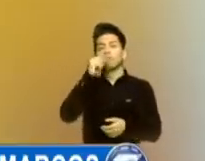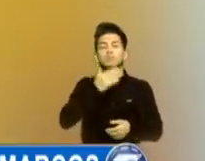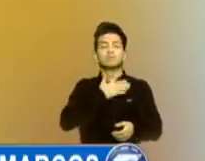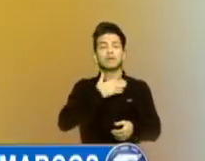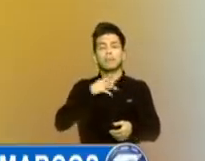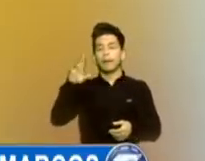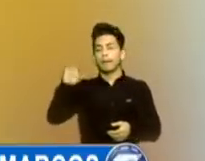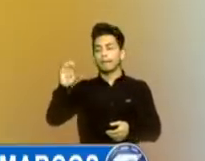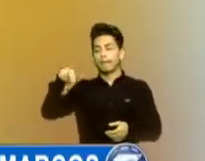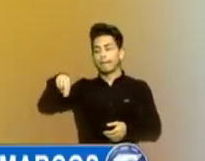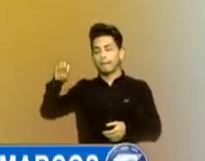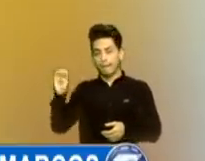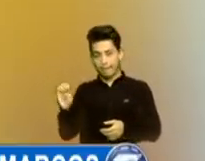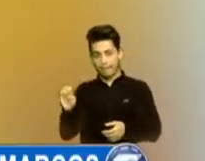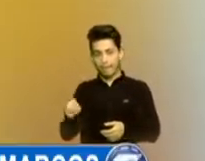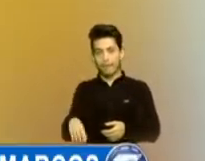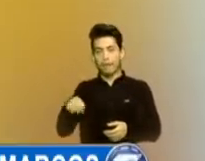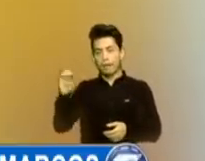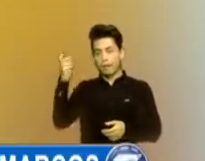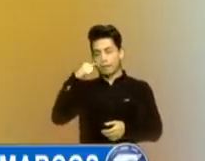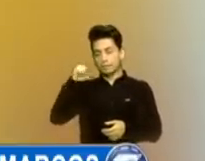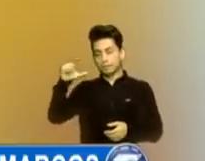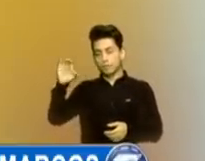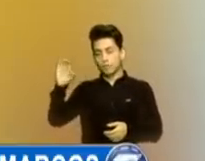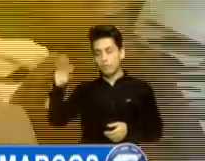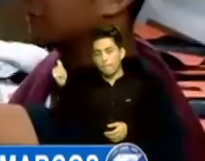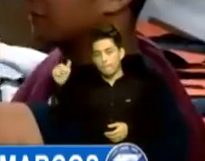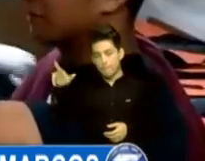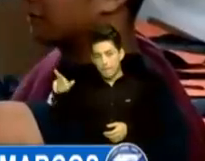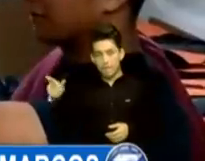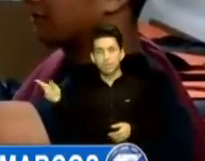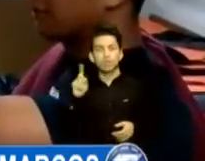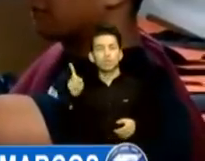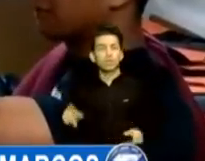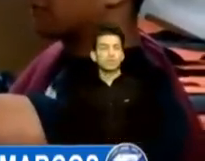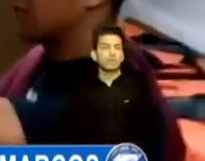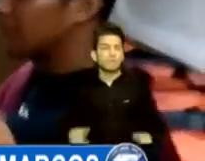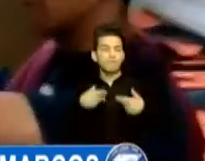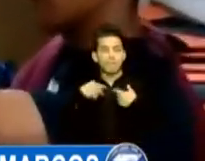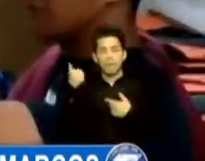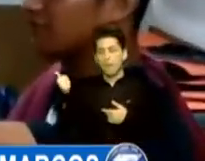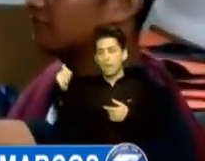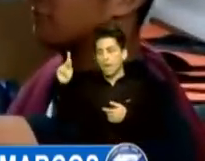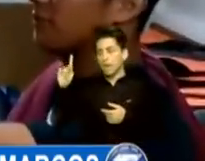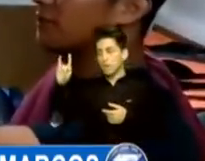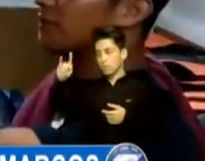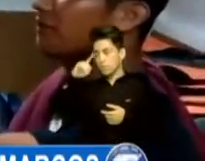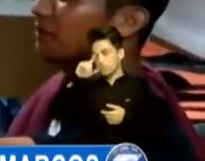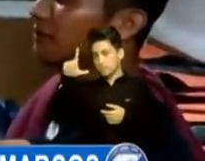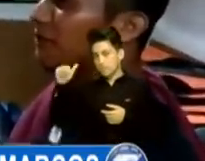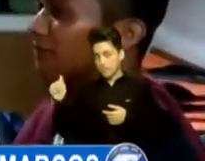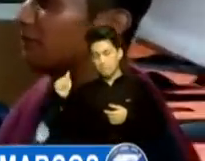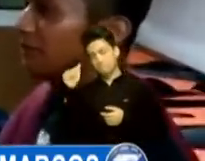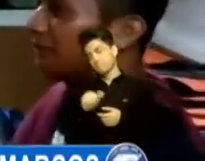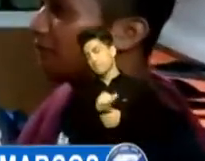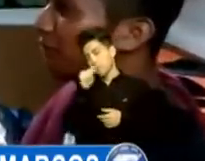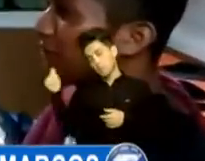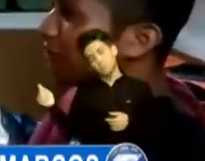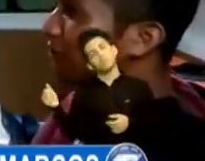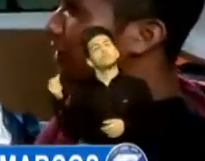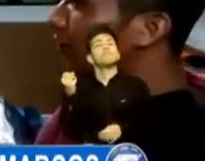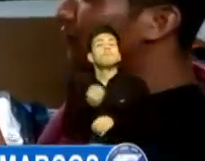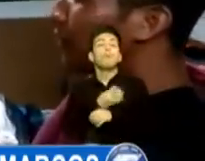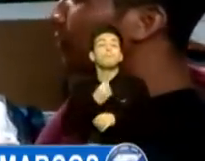Escobar, originario del municipio de Ayutla, San Marcos. En otro hecho, bomberos municipales de Las Delicias